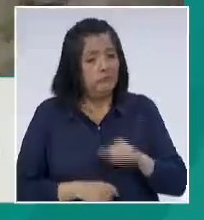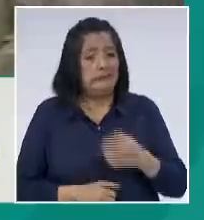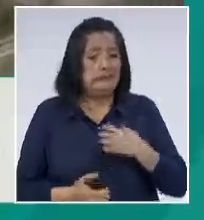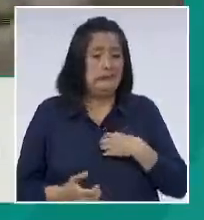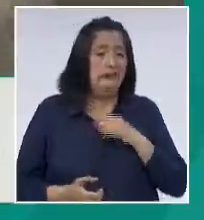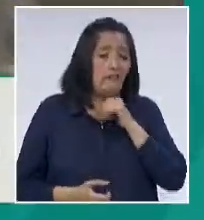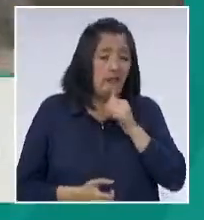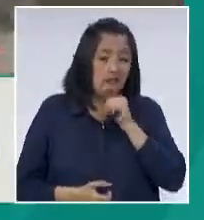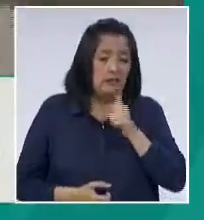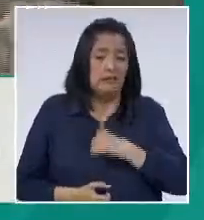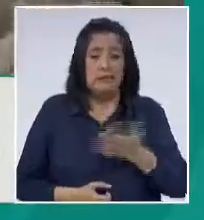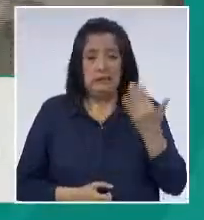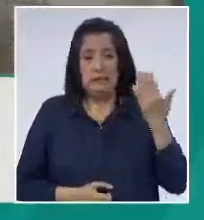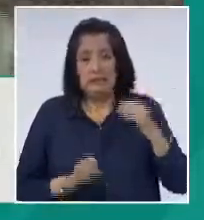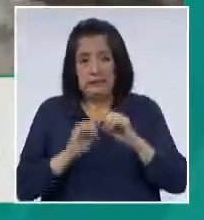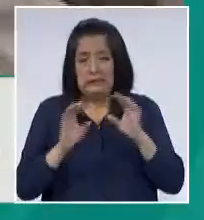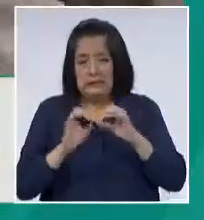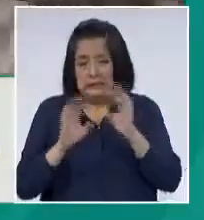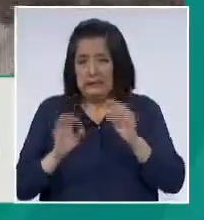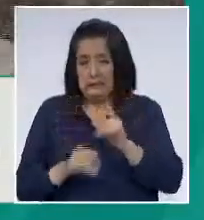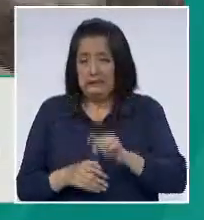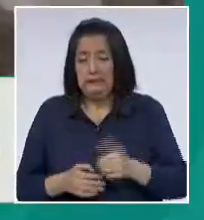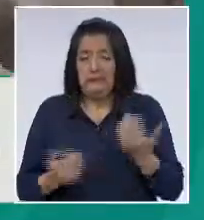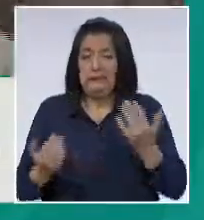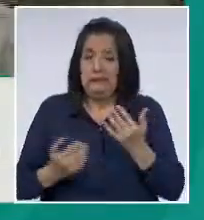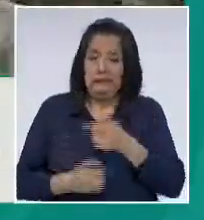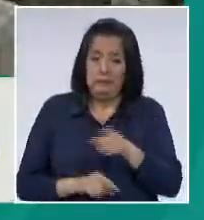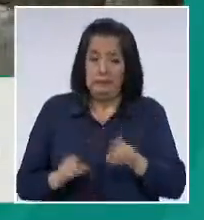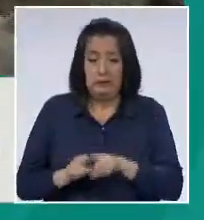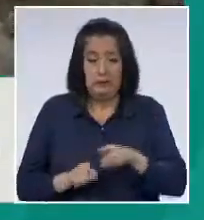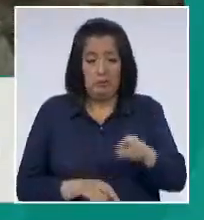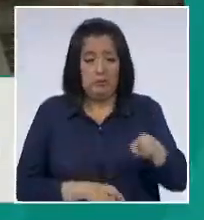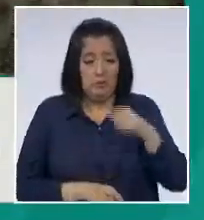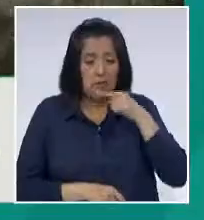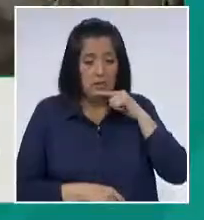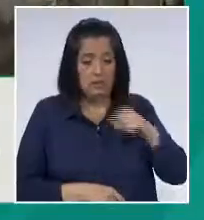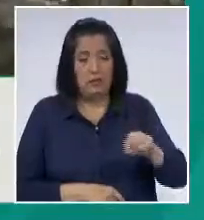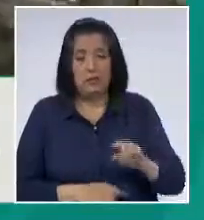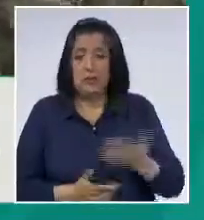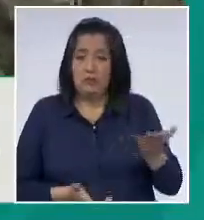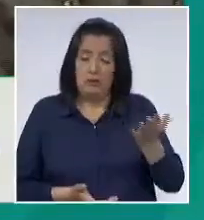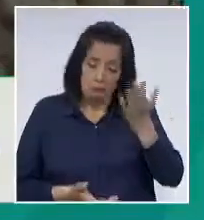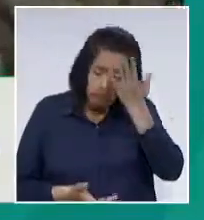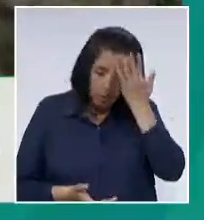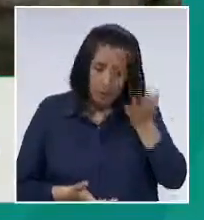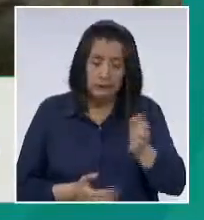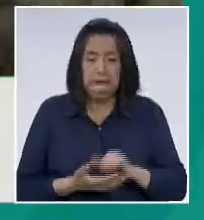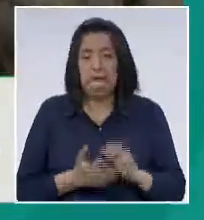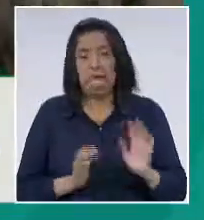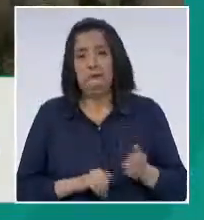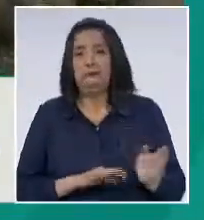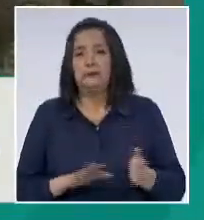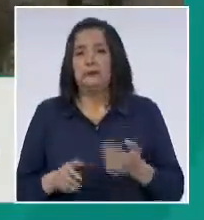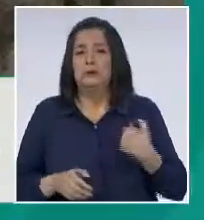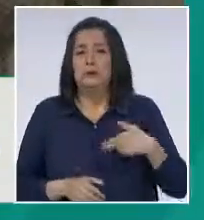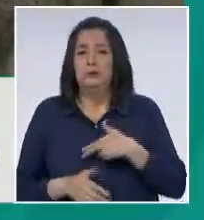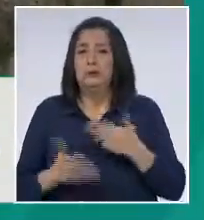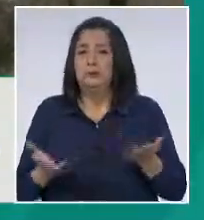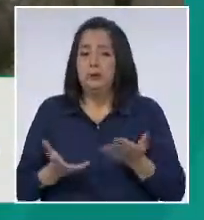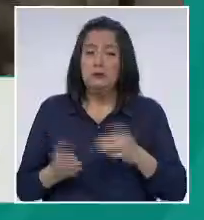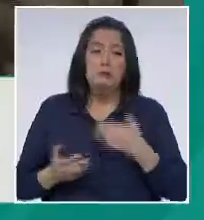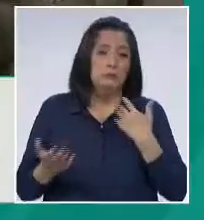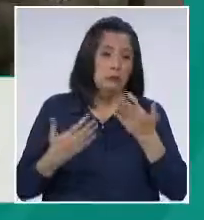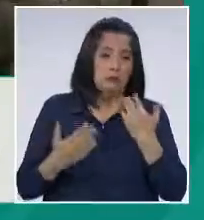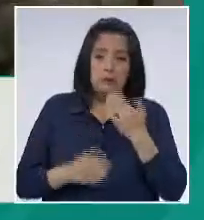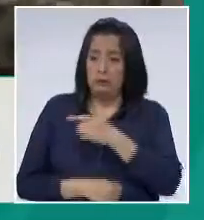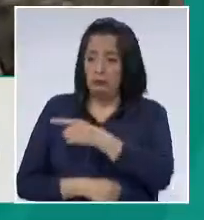desde hace muchos días y temen que les pueda ocurrir lo mismo que la señora Amparo Yanque, ¿no? Nosotros estamos acá, hemos conversado con varios de